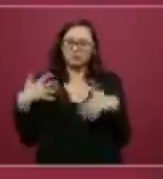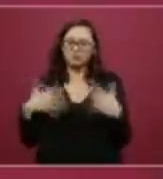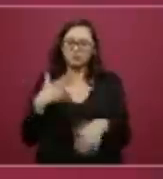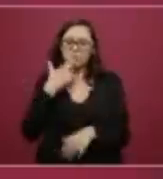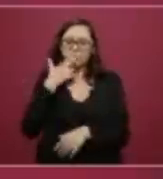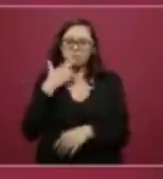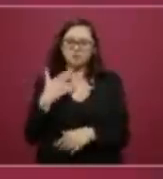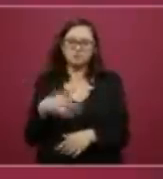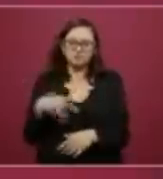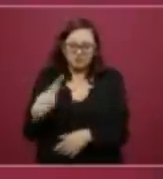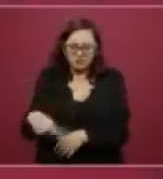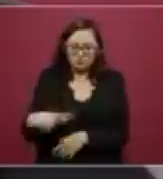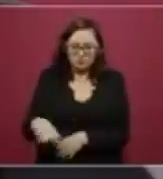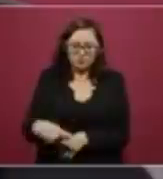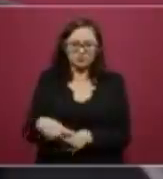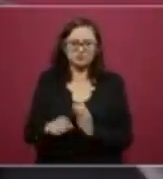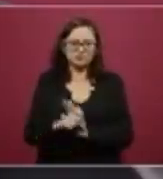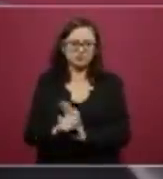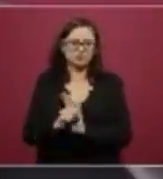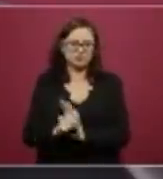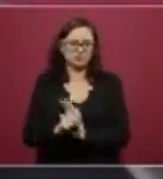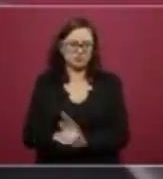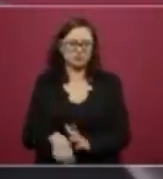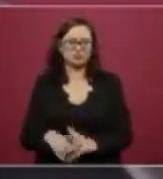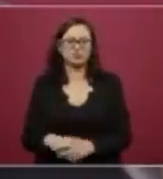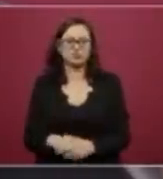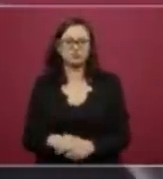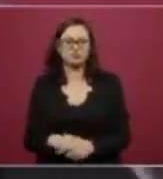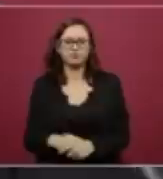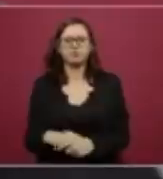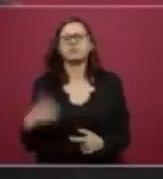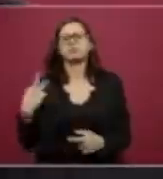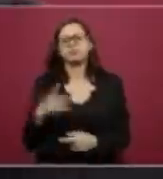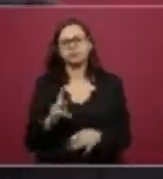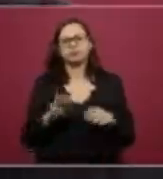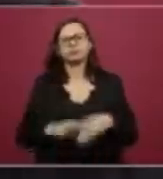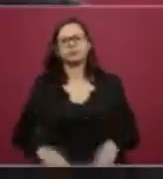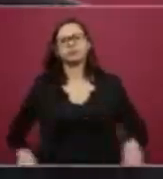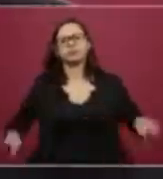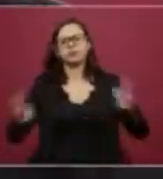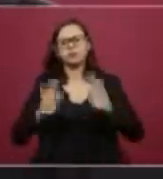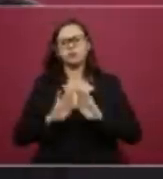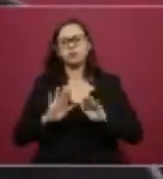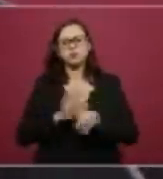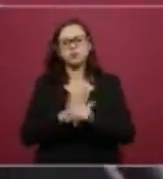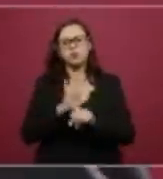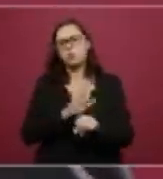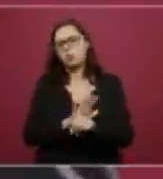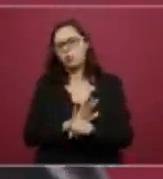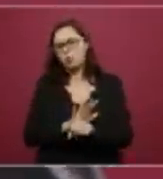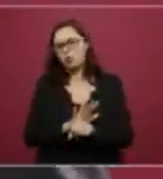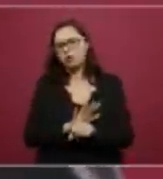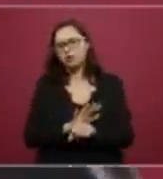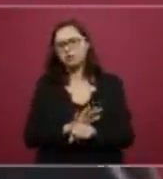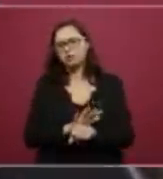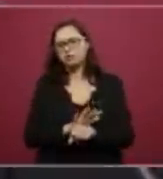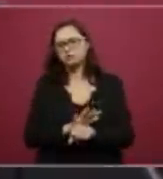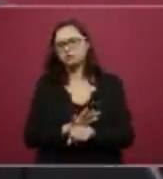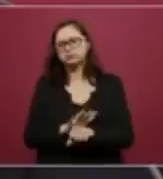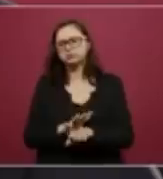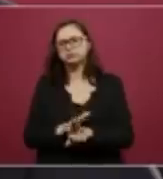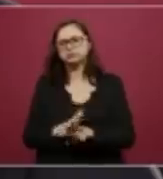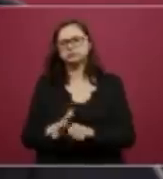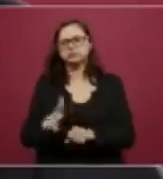es que respetemos nuestros